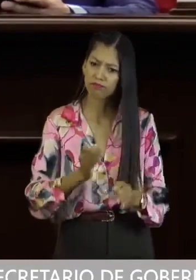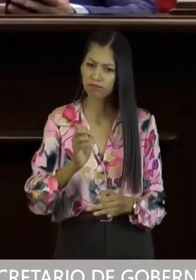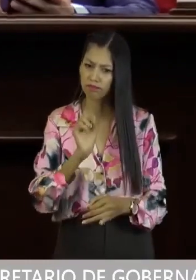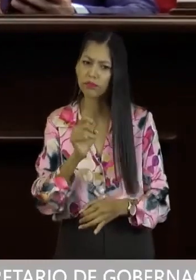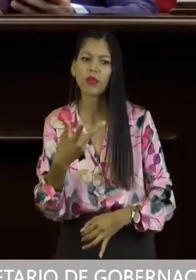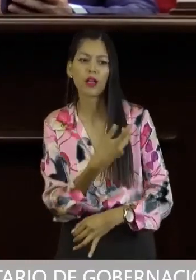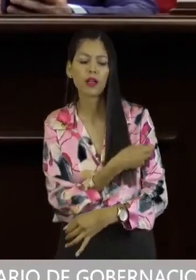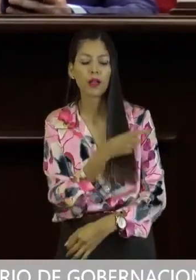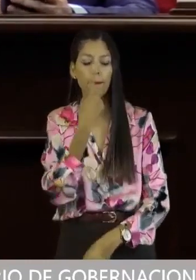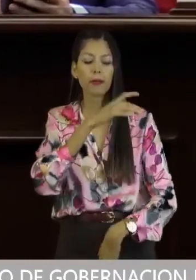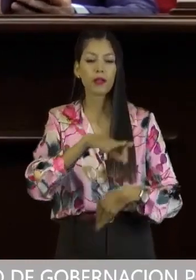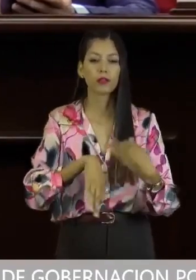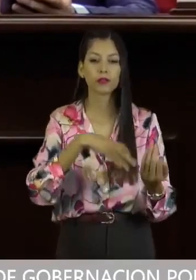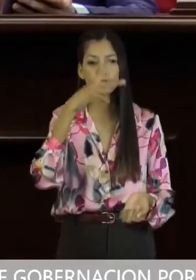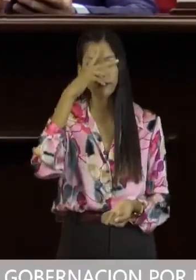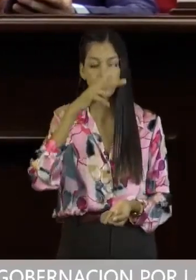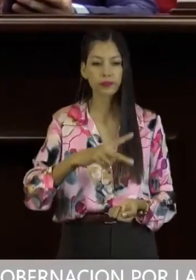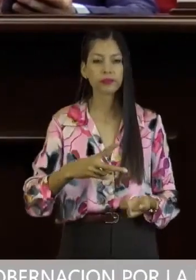Y se aplicaron